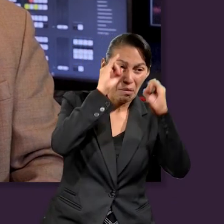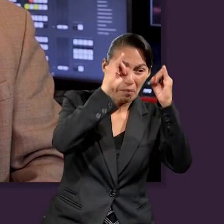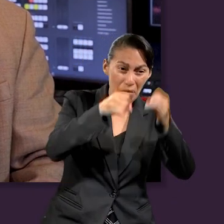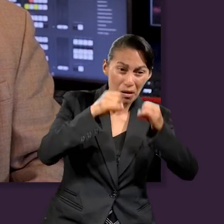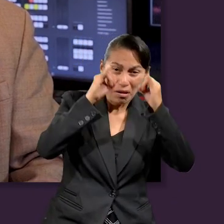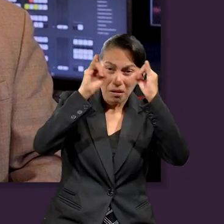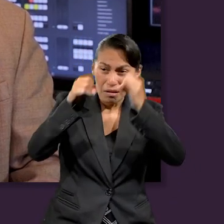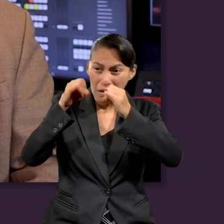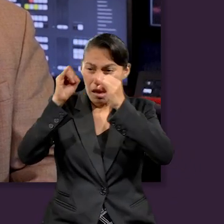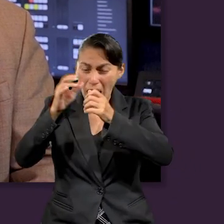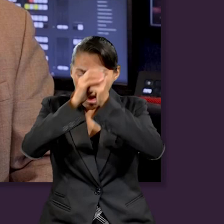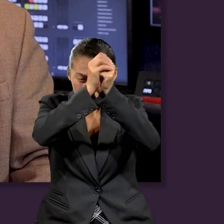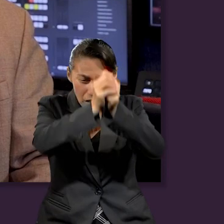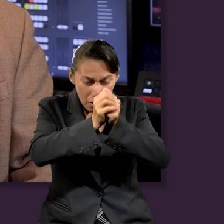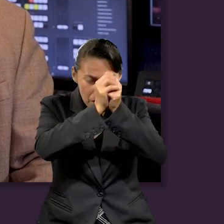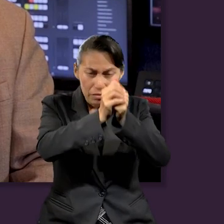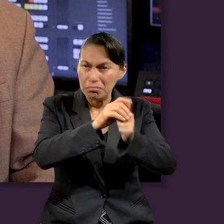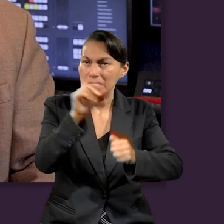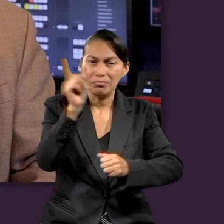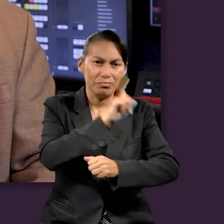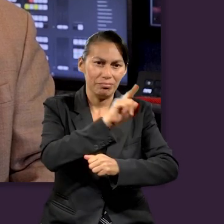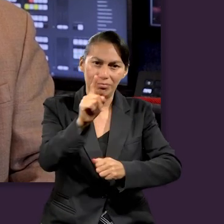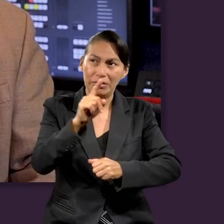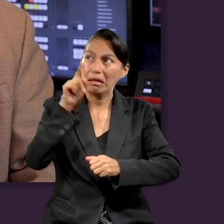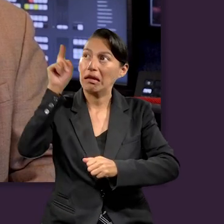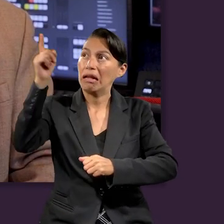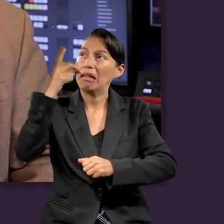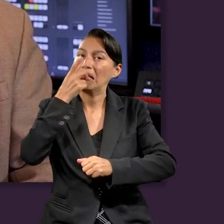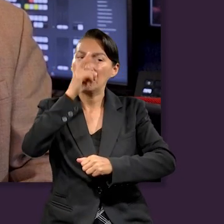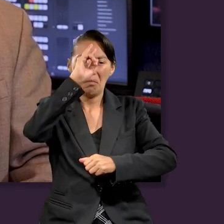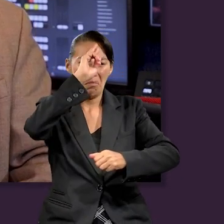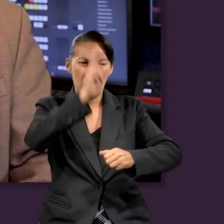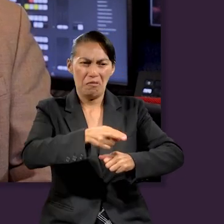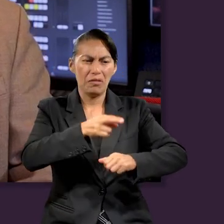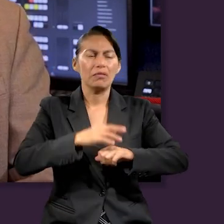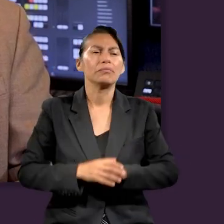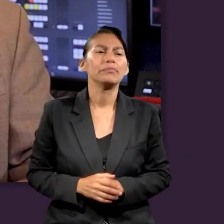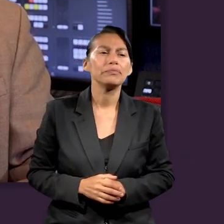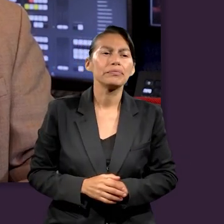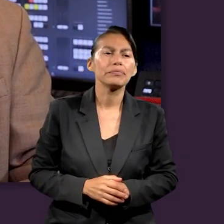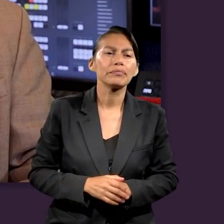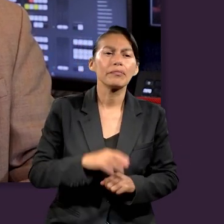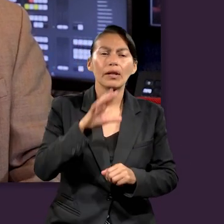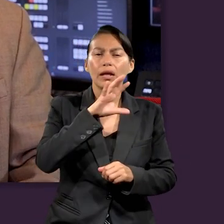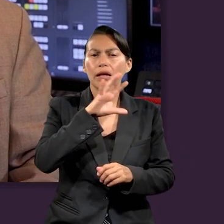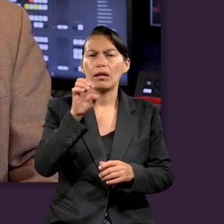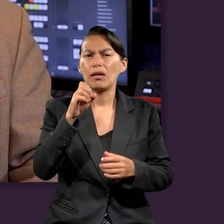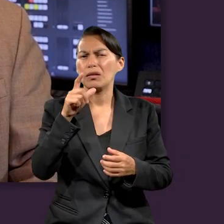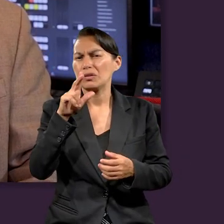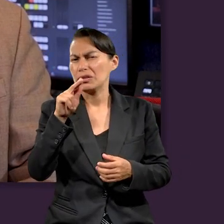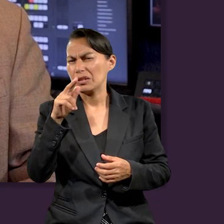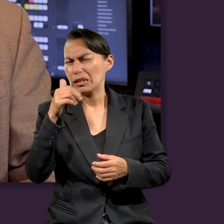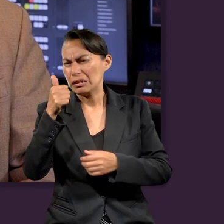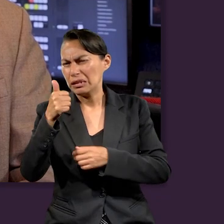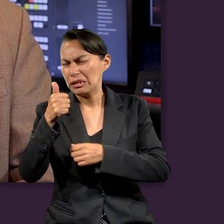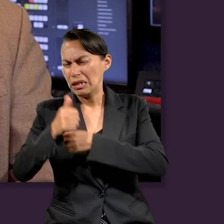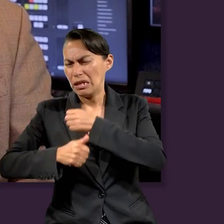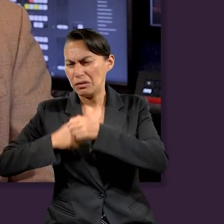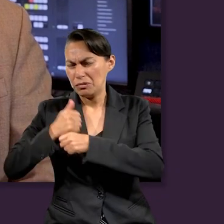imágenes o esculturas. En el 586,